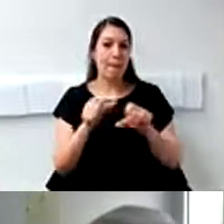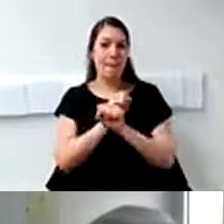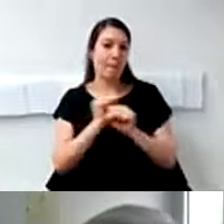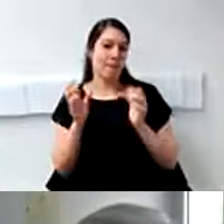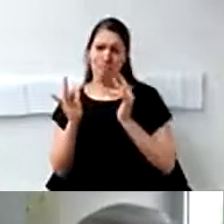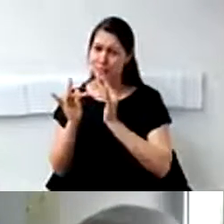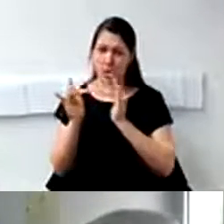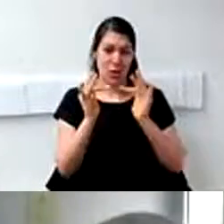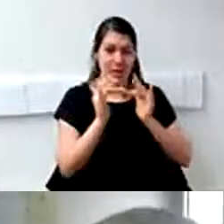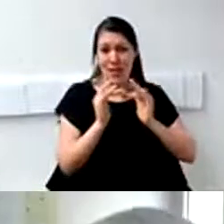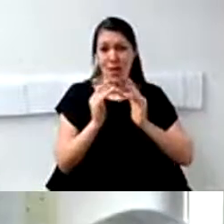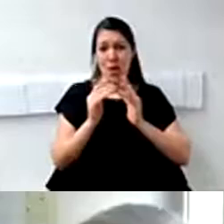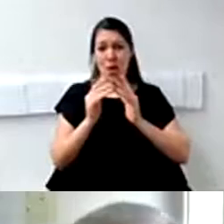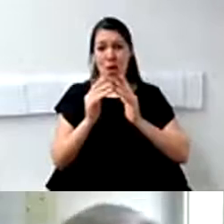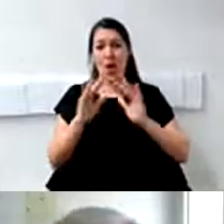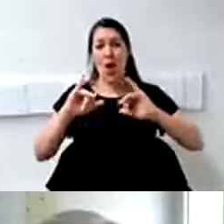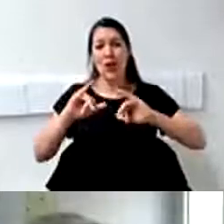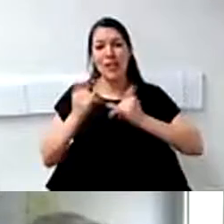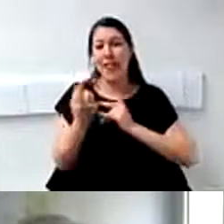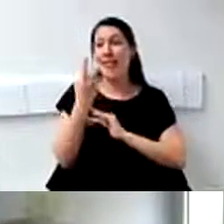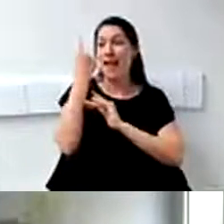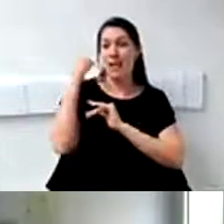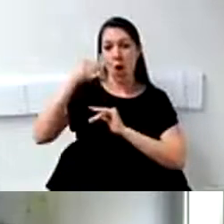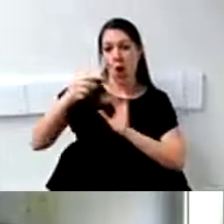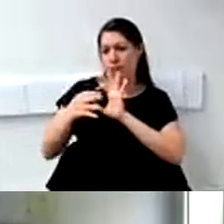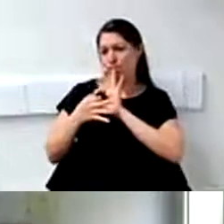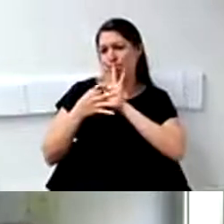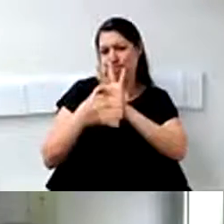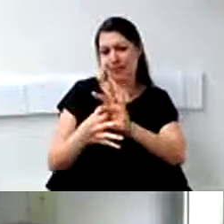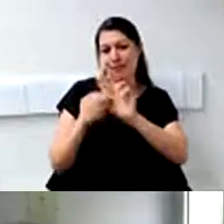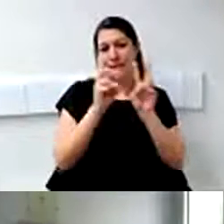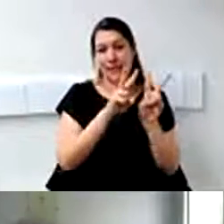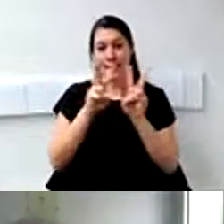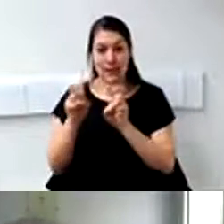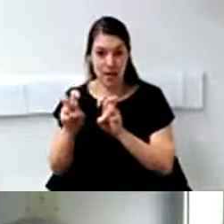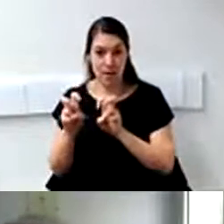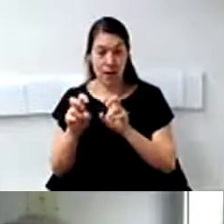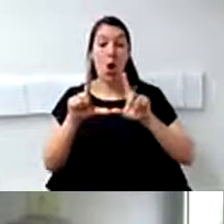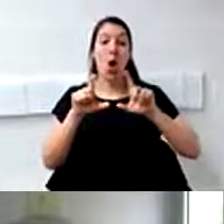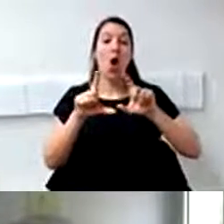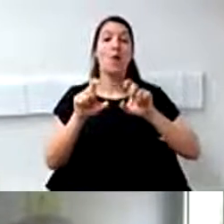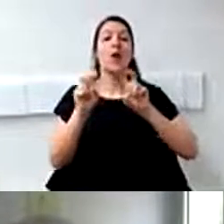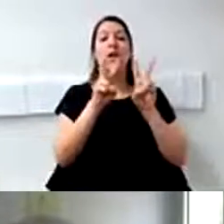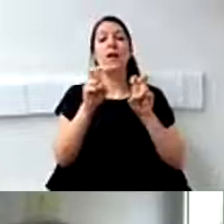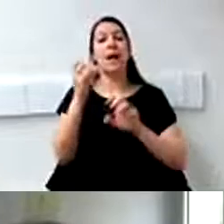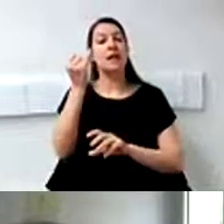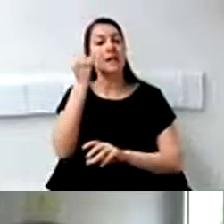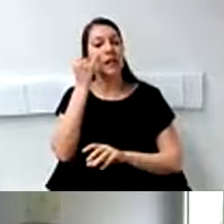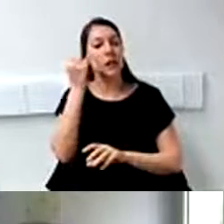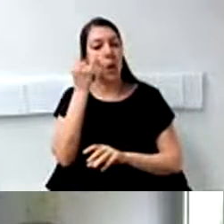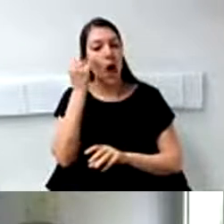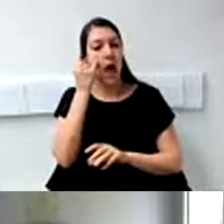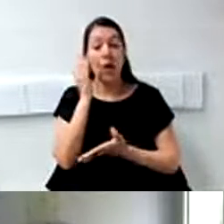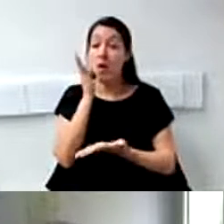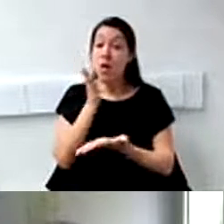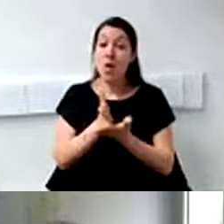Lo que se viene exponiendo en la jornada de ayer y en la de hoy. Sin lugar a dudas, el tema de la sexualidad y los